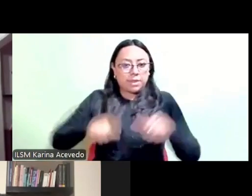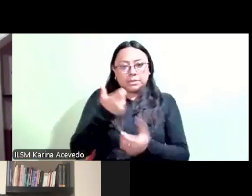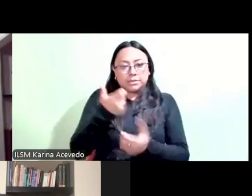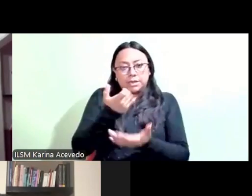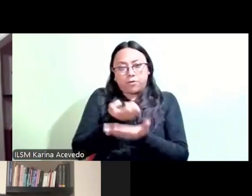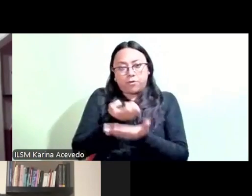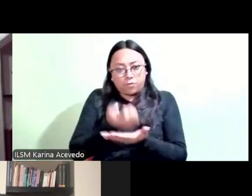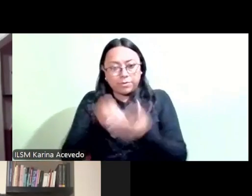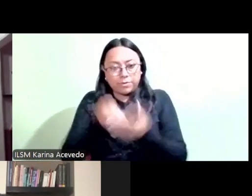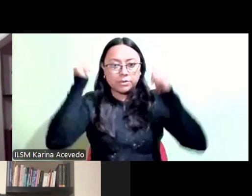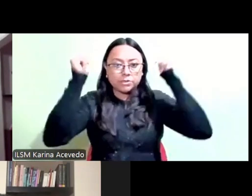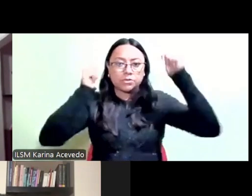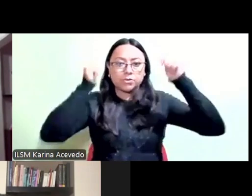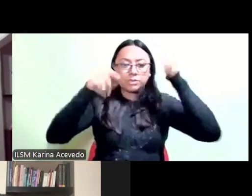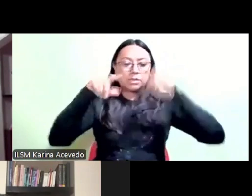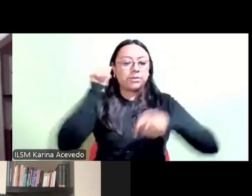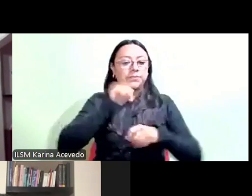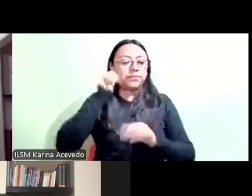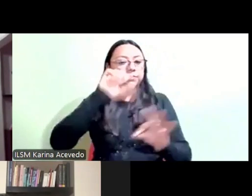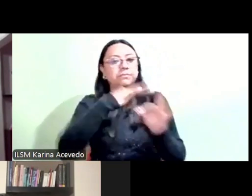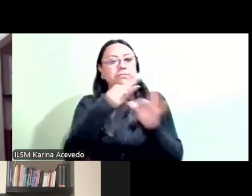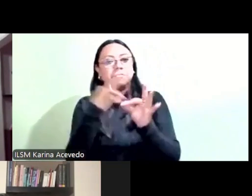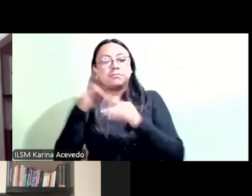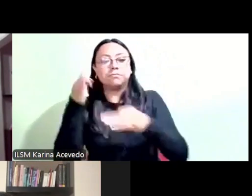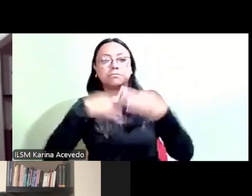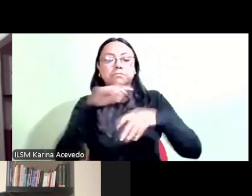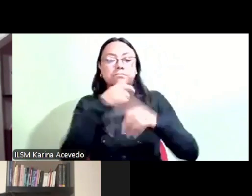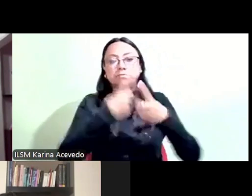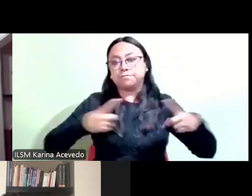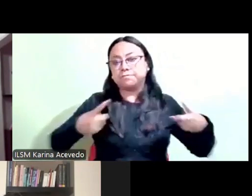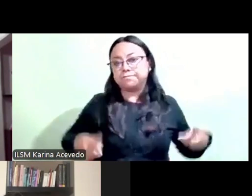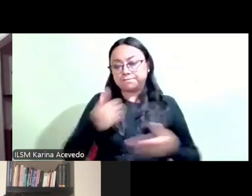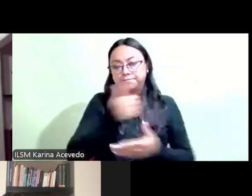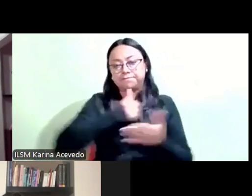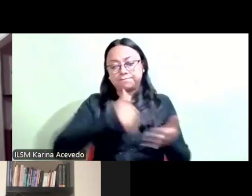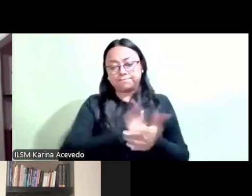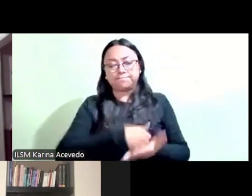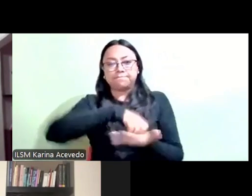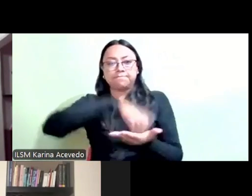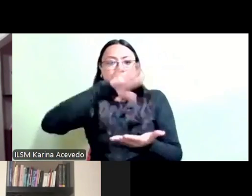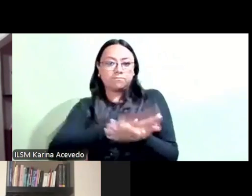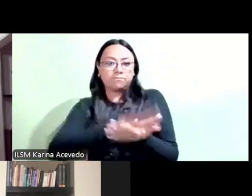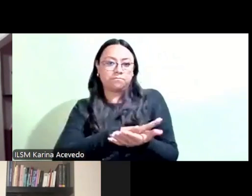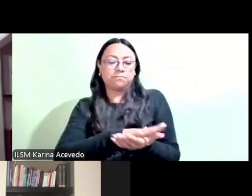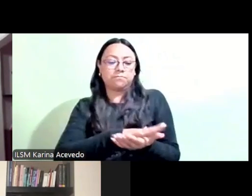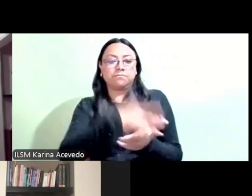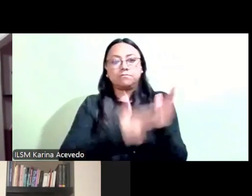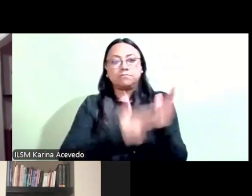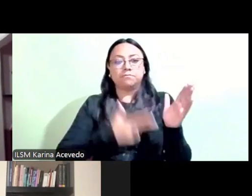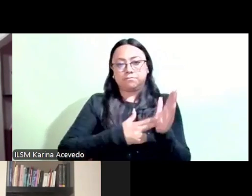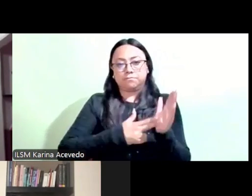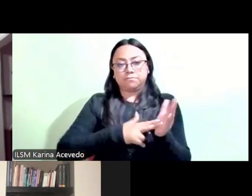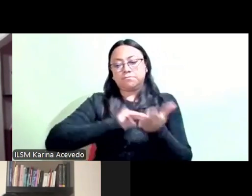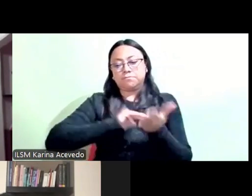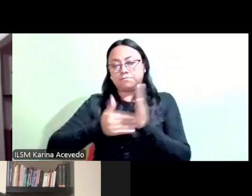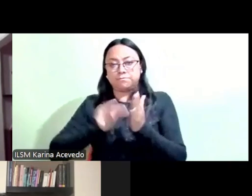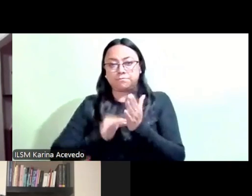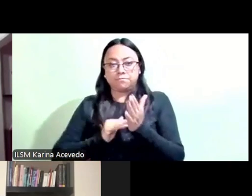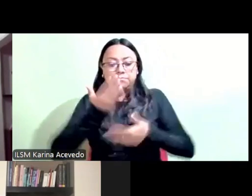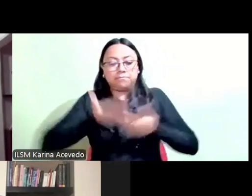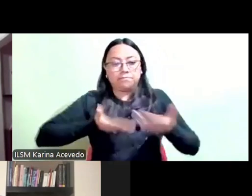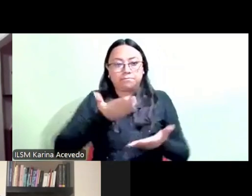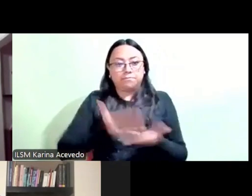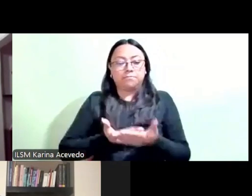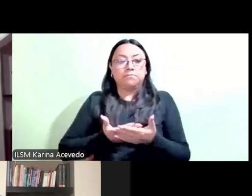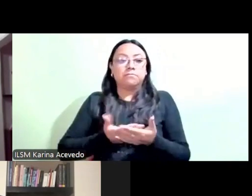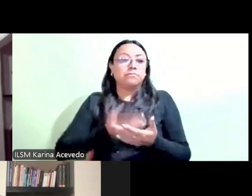las estrategias de desarrollo urbano plasmadas en el instrumento de planeación, cuya modificación se plantea. En esta relación es